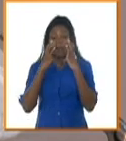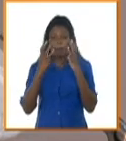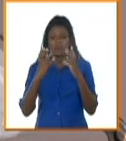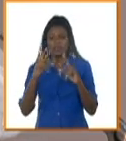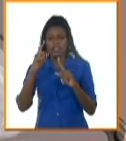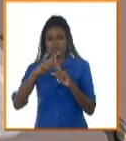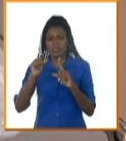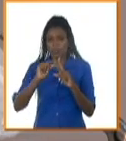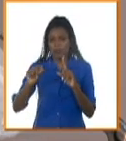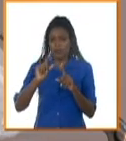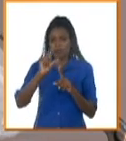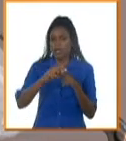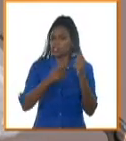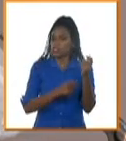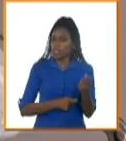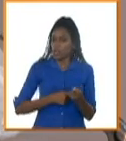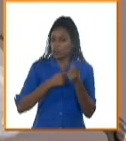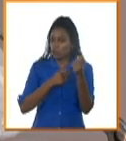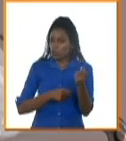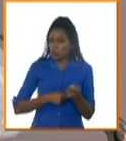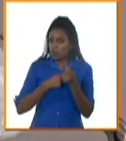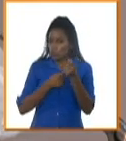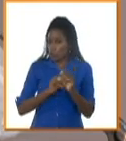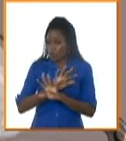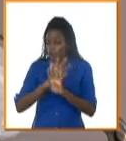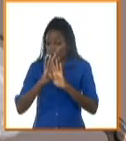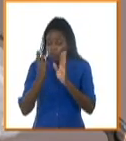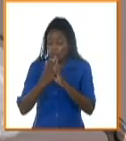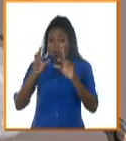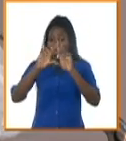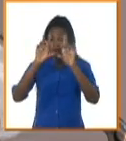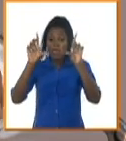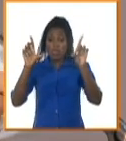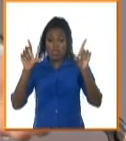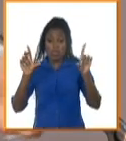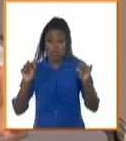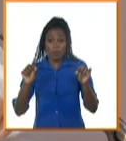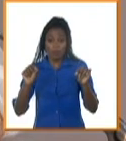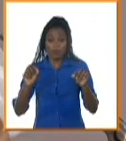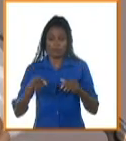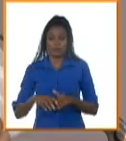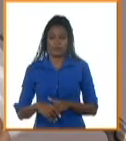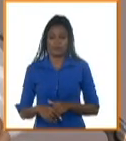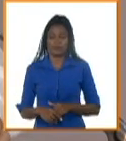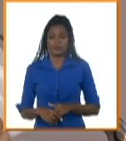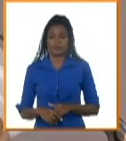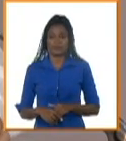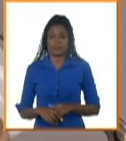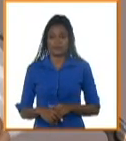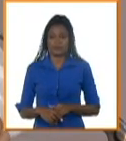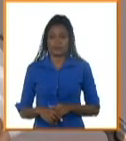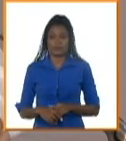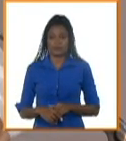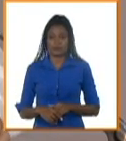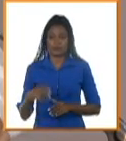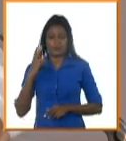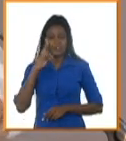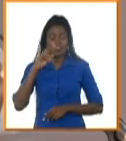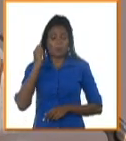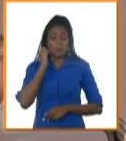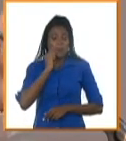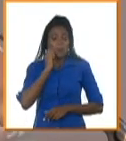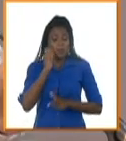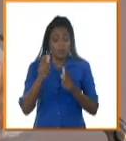agropecuaria agrícola del país O sea atendemos la mayor parte